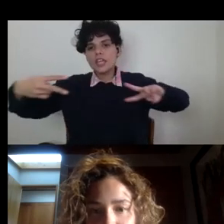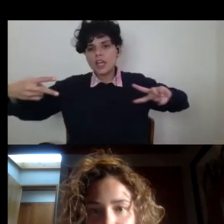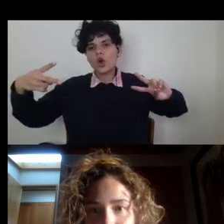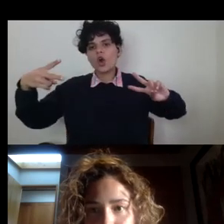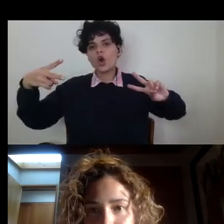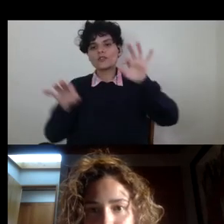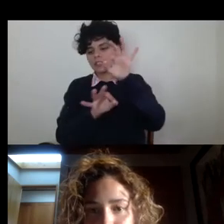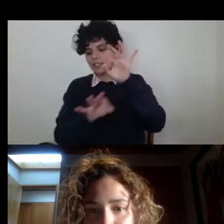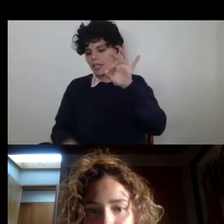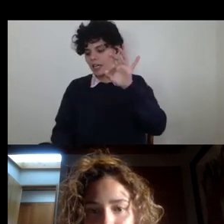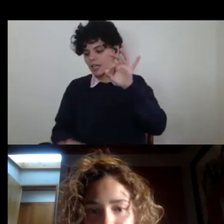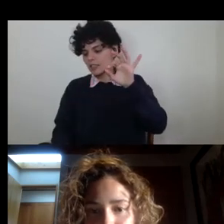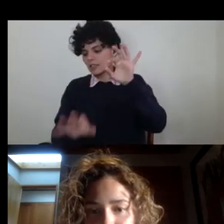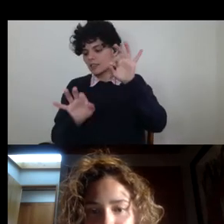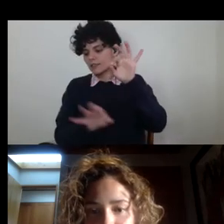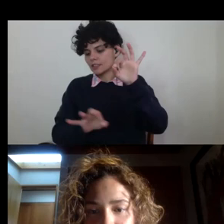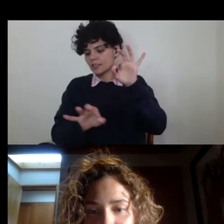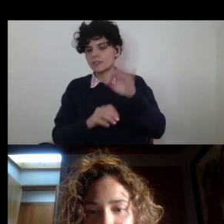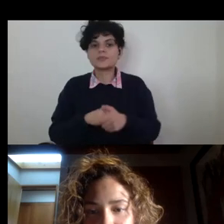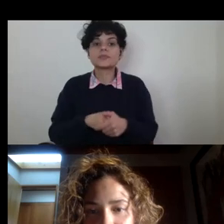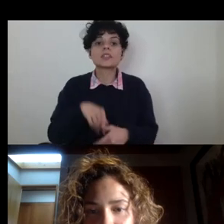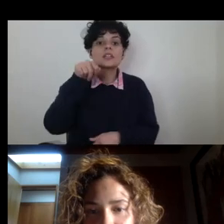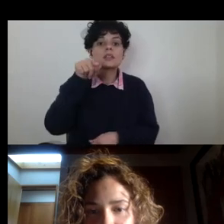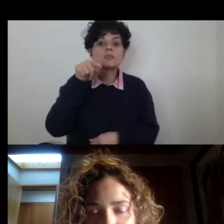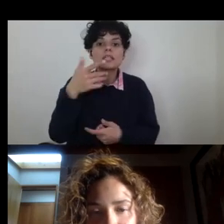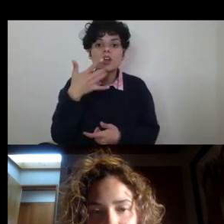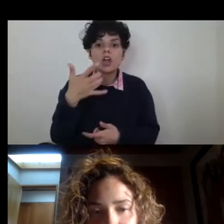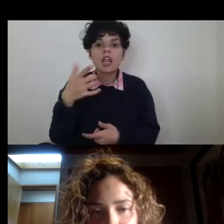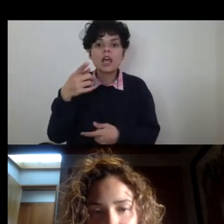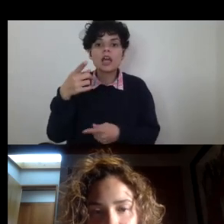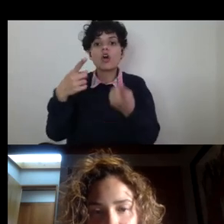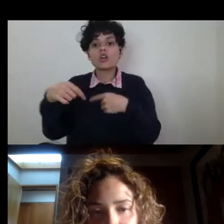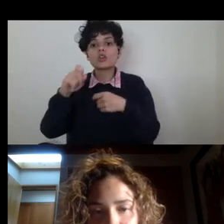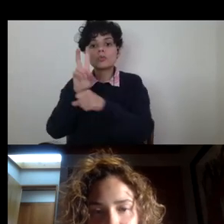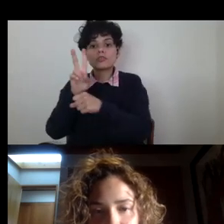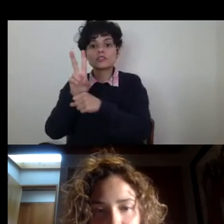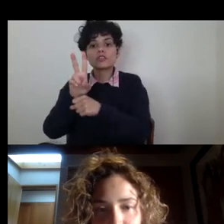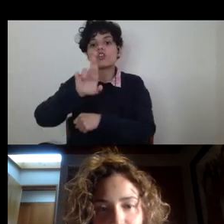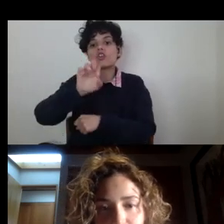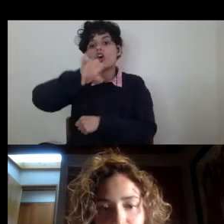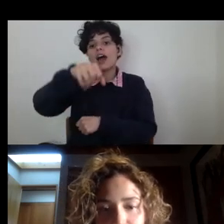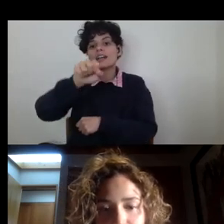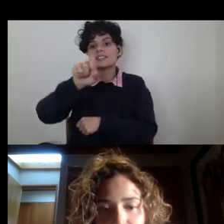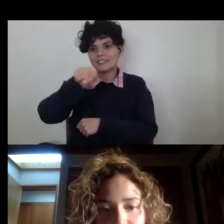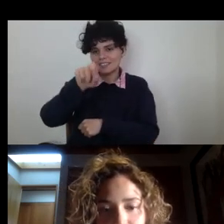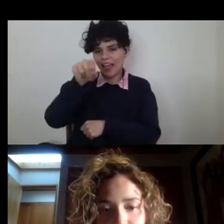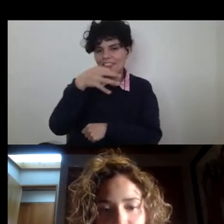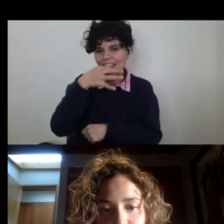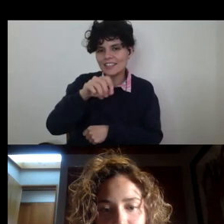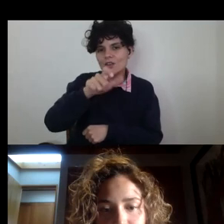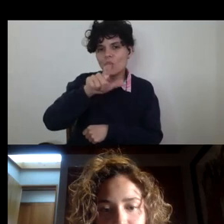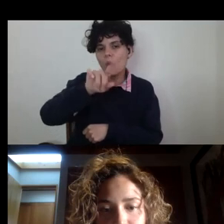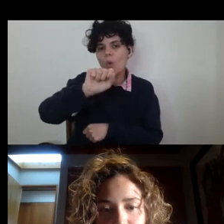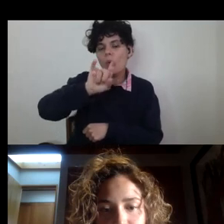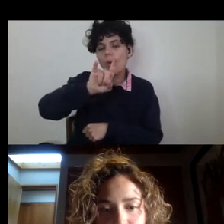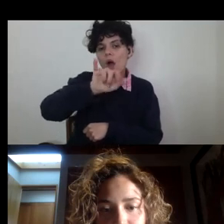junto con el profesor Eduardo Rojas, conocido por todos como Guayo, con quien el año